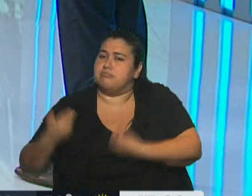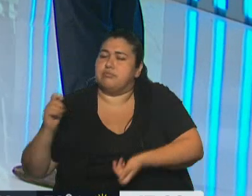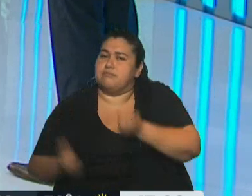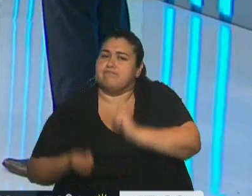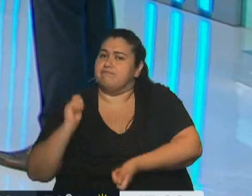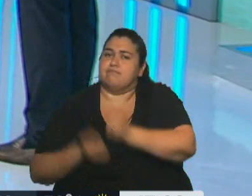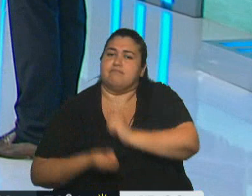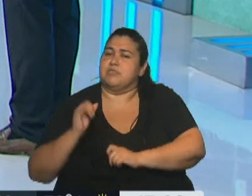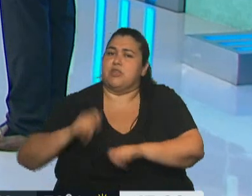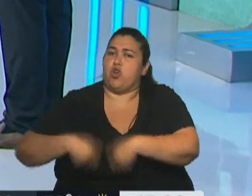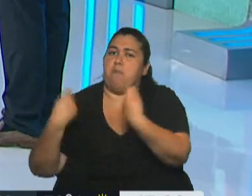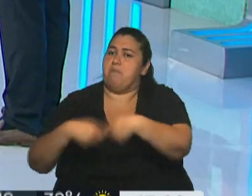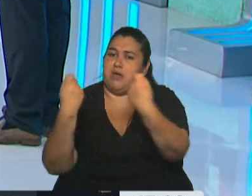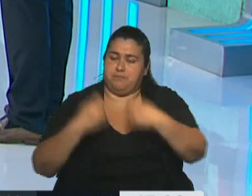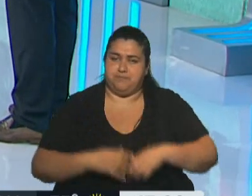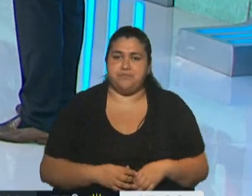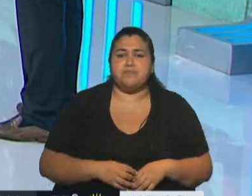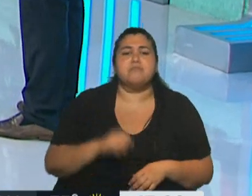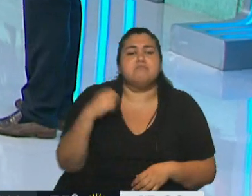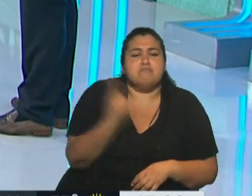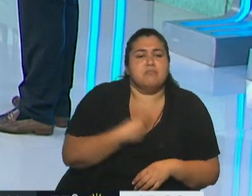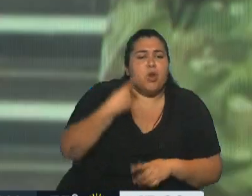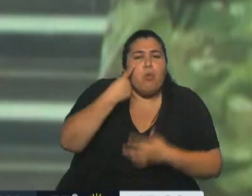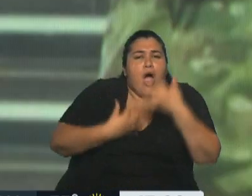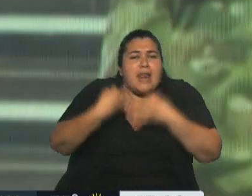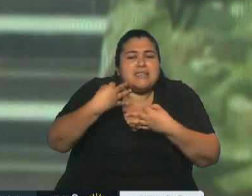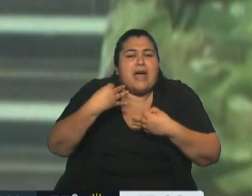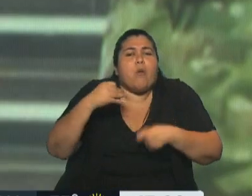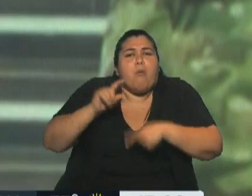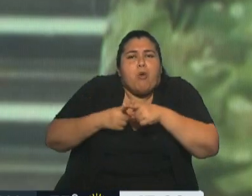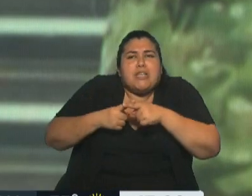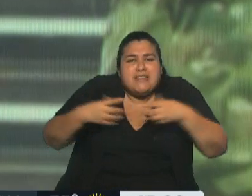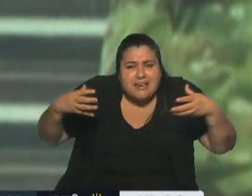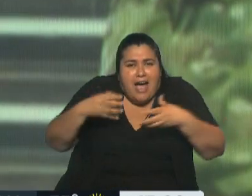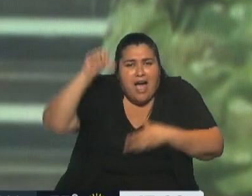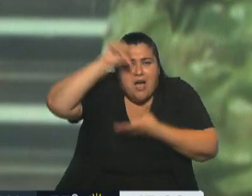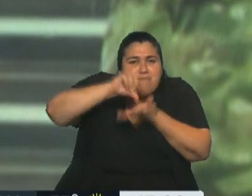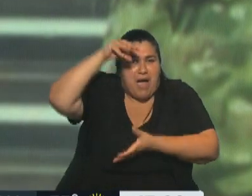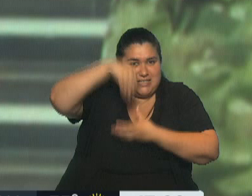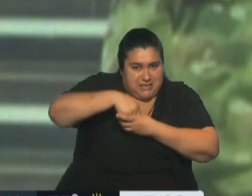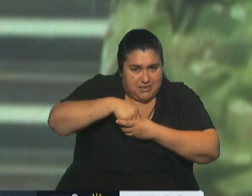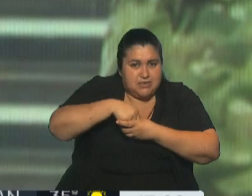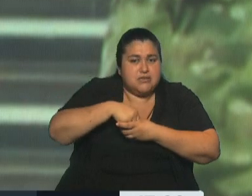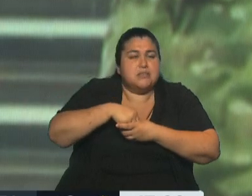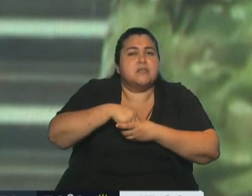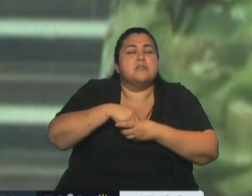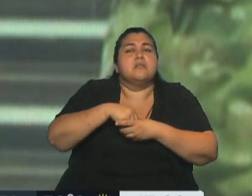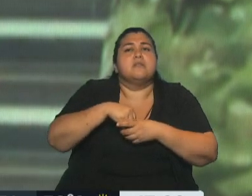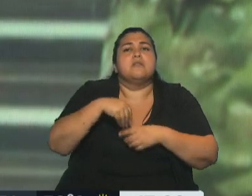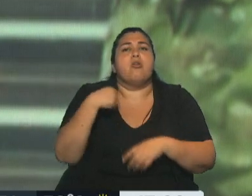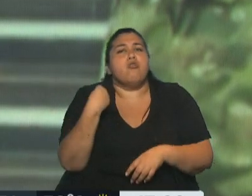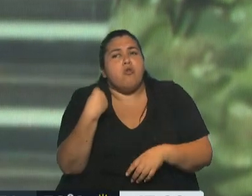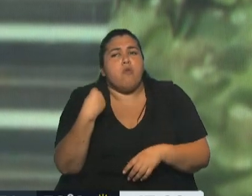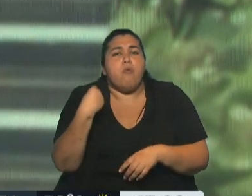más una escena de política interna. ¿Hay realmente un agravamiento de la situación en Ecuador o un